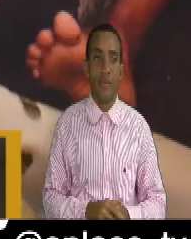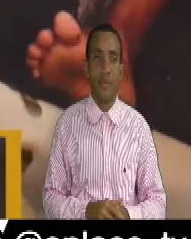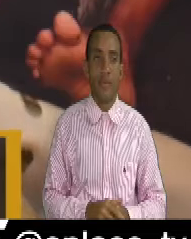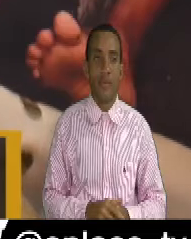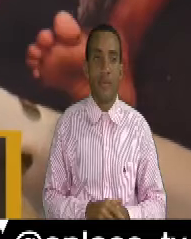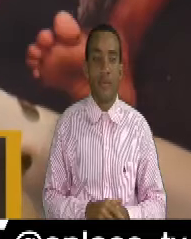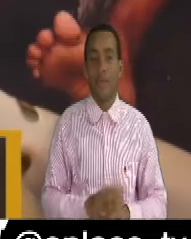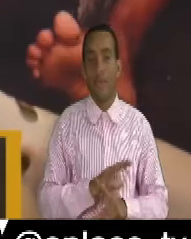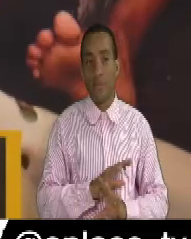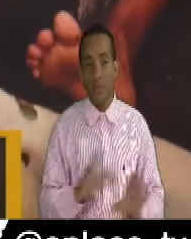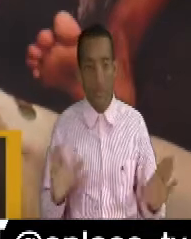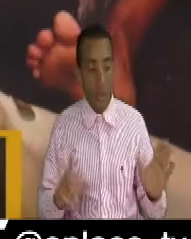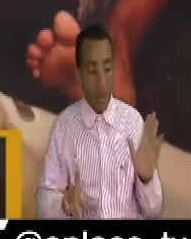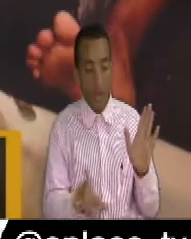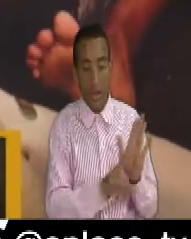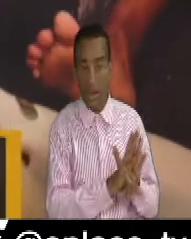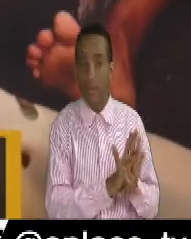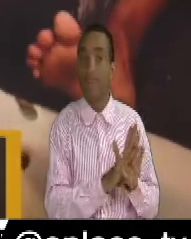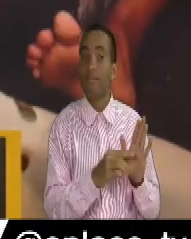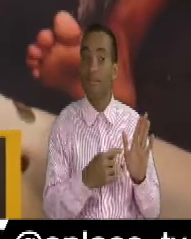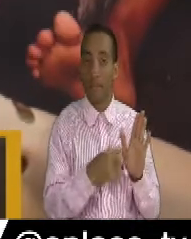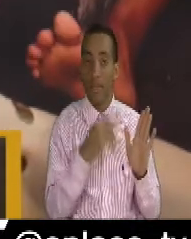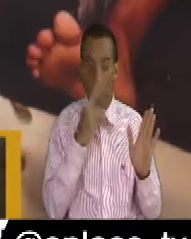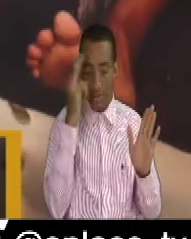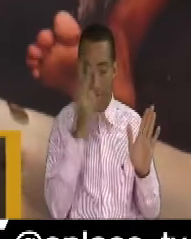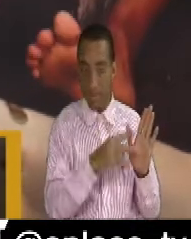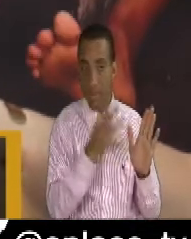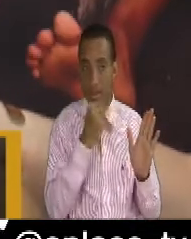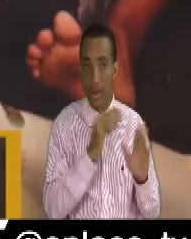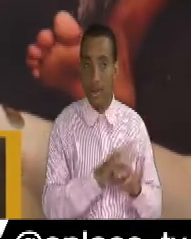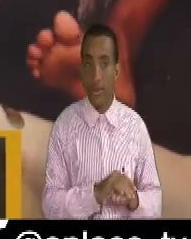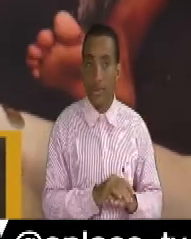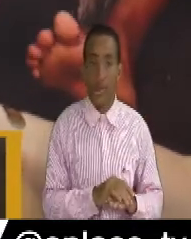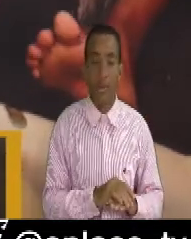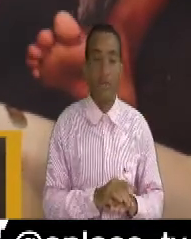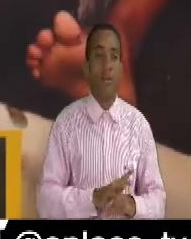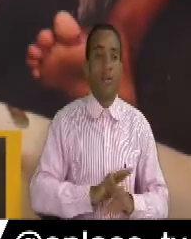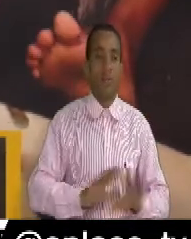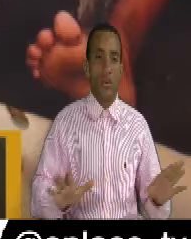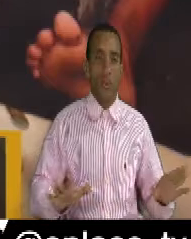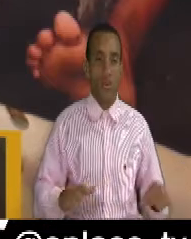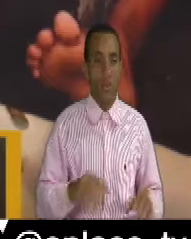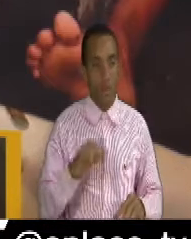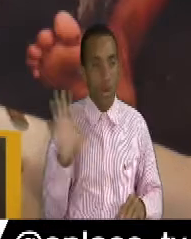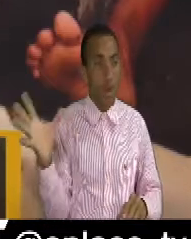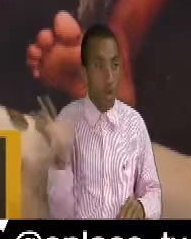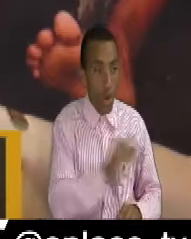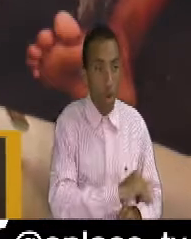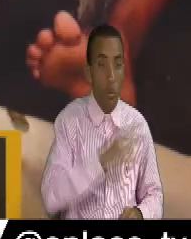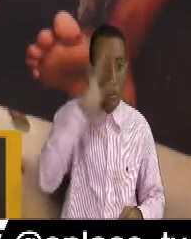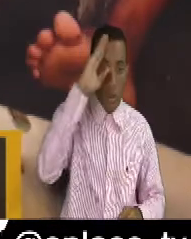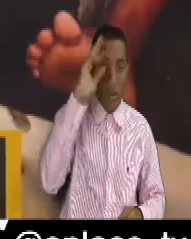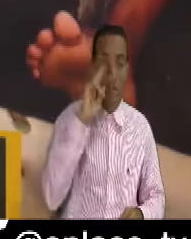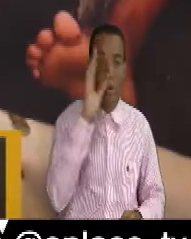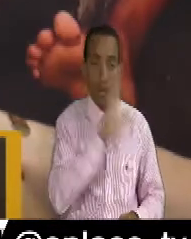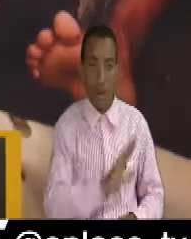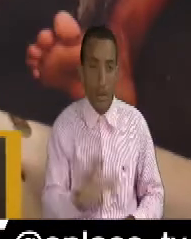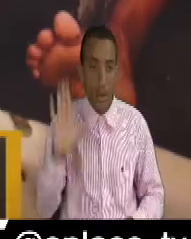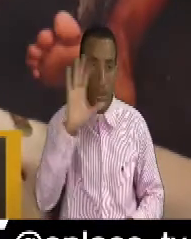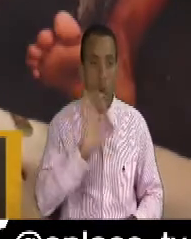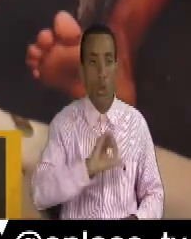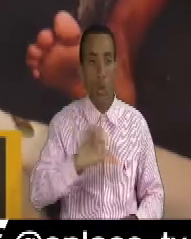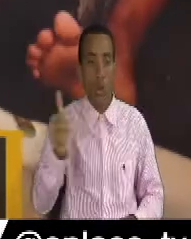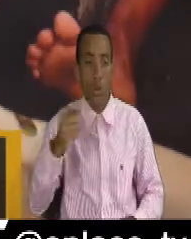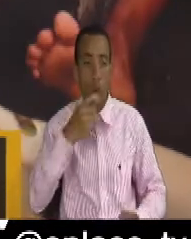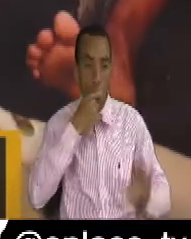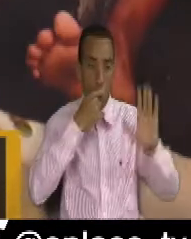de delitos, pero no tenemos hasta el momento una relación de que todos sean policías nacionales o agentes de